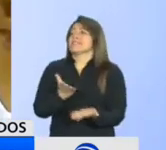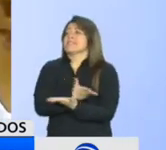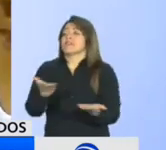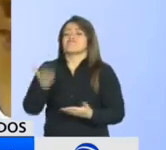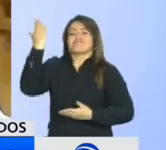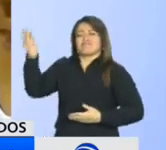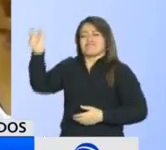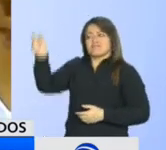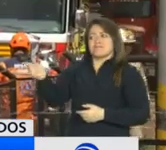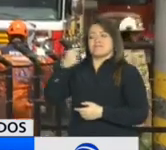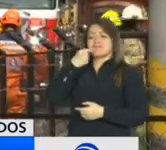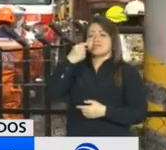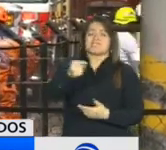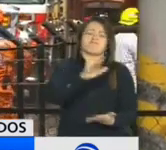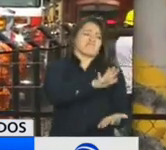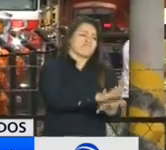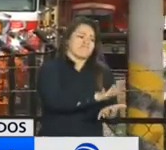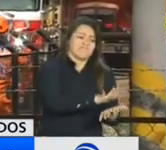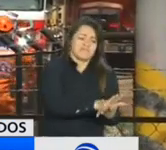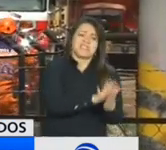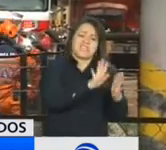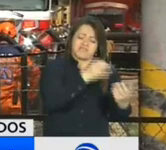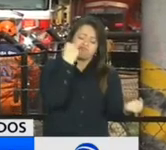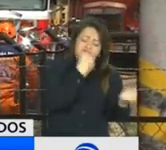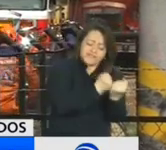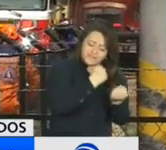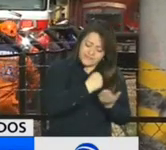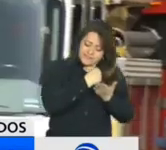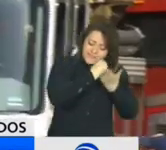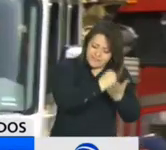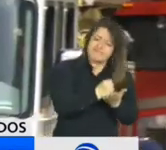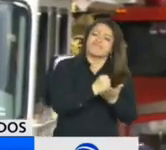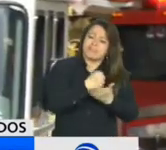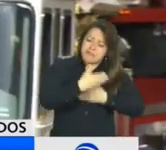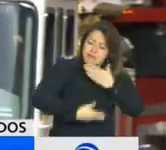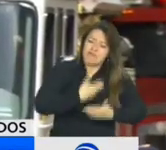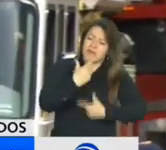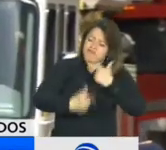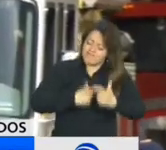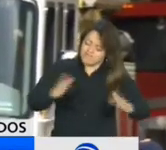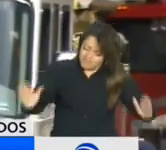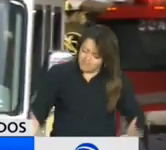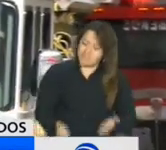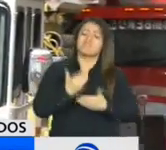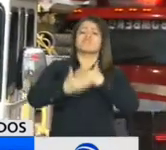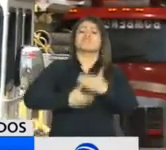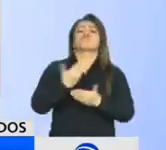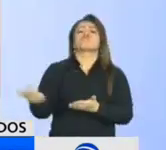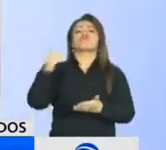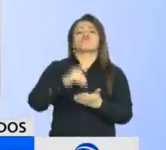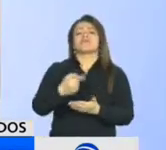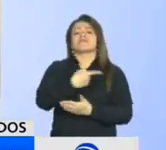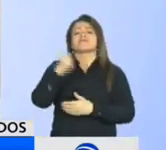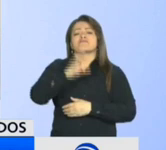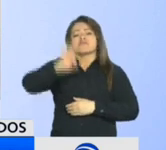propietario aseguró que estas personas no quedarán descuidadas y que, por el contrario, se va a trabajar para volver a funcionar al 100%.